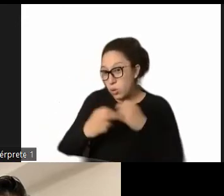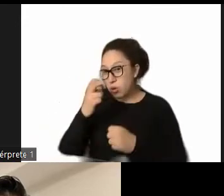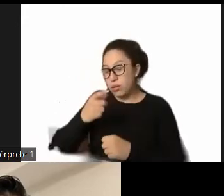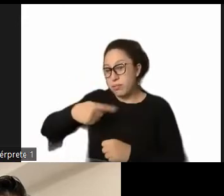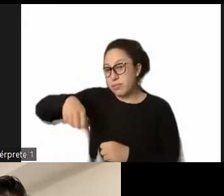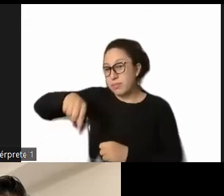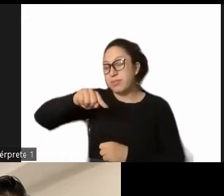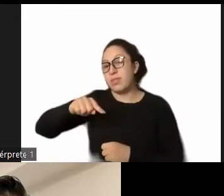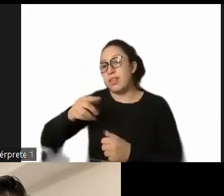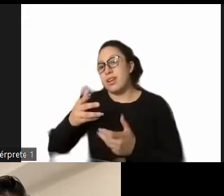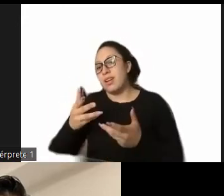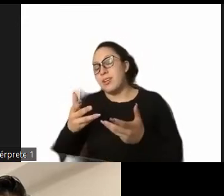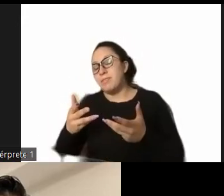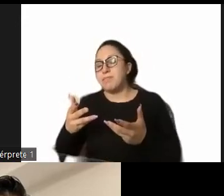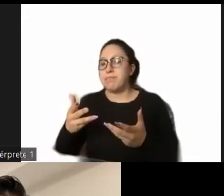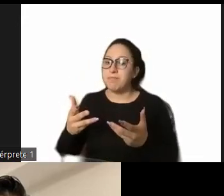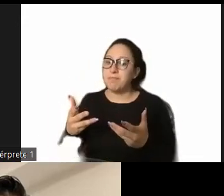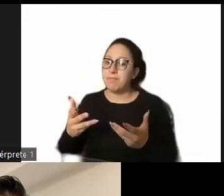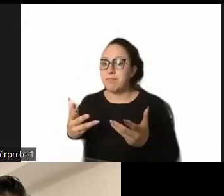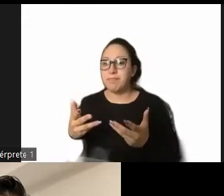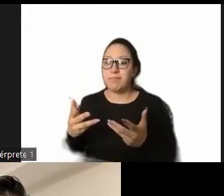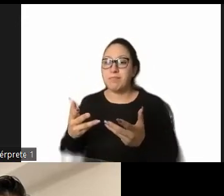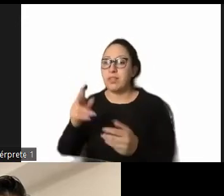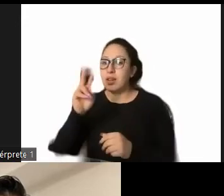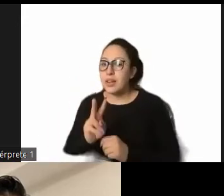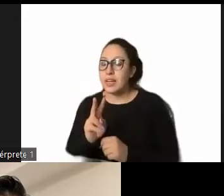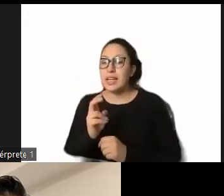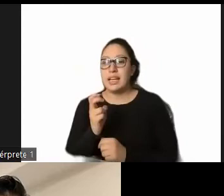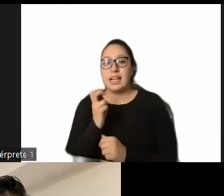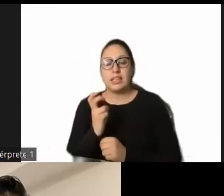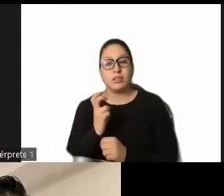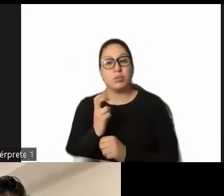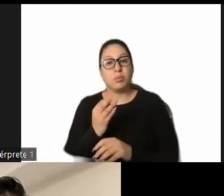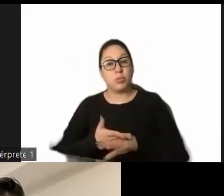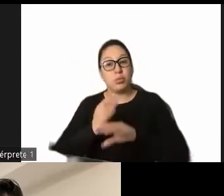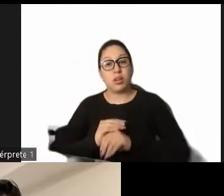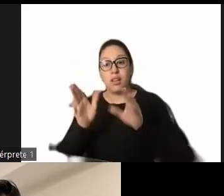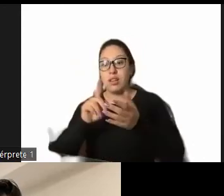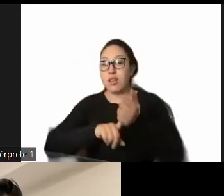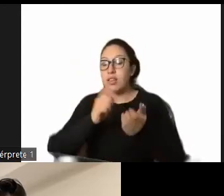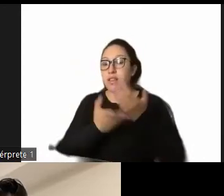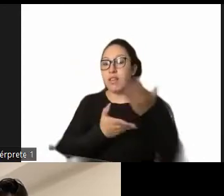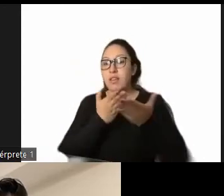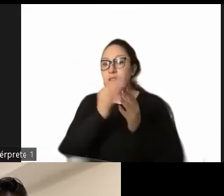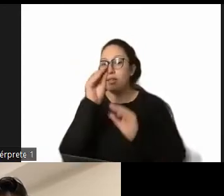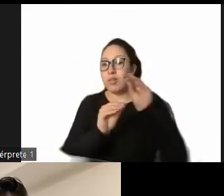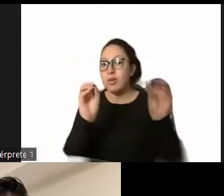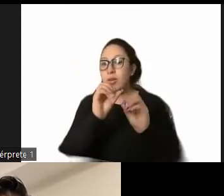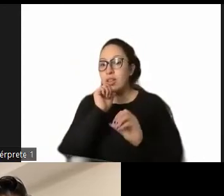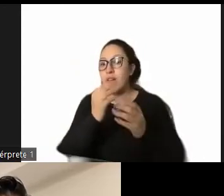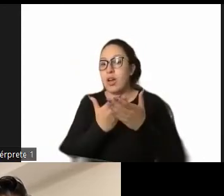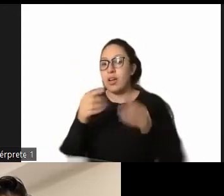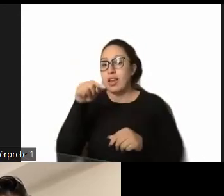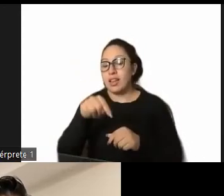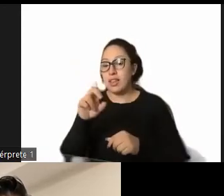que, bueno, pues no está de manera precisa en el dictamen, porque el dictamen lo que hace es excluir completamente